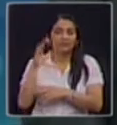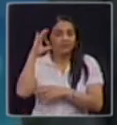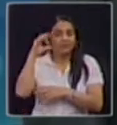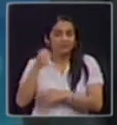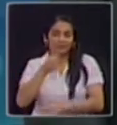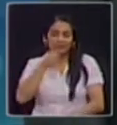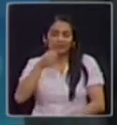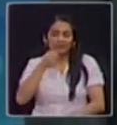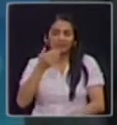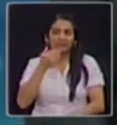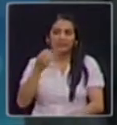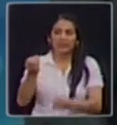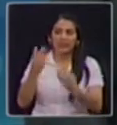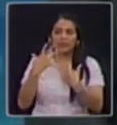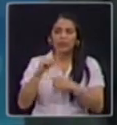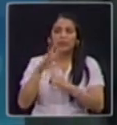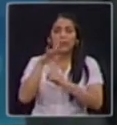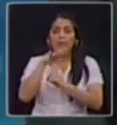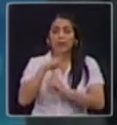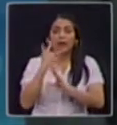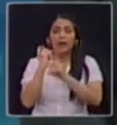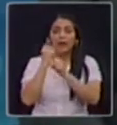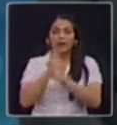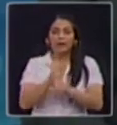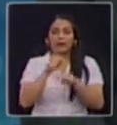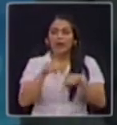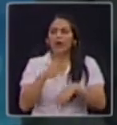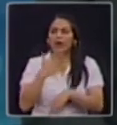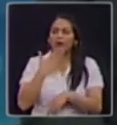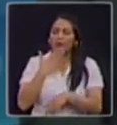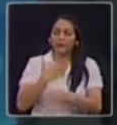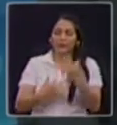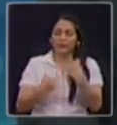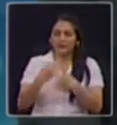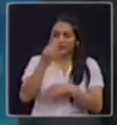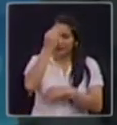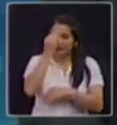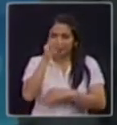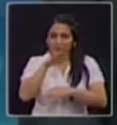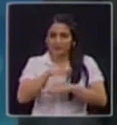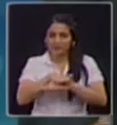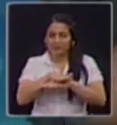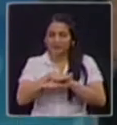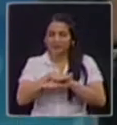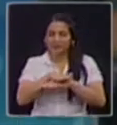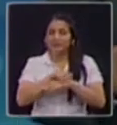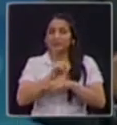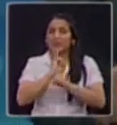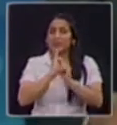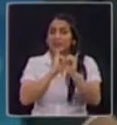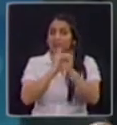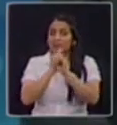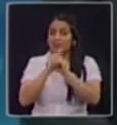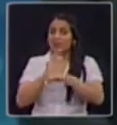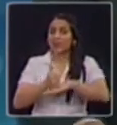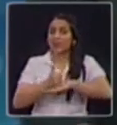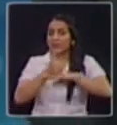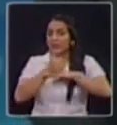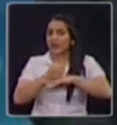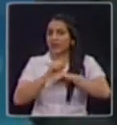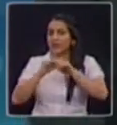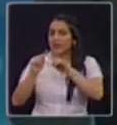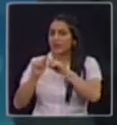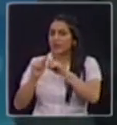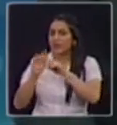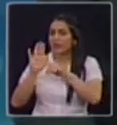centro histórico de la ciudad, de la capital Azuaya. Hernán, buenas tardes. ¿Cuántas instituciones educativas participan